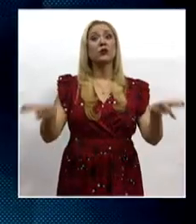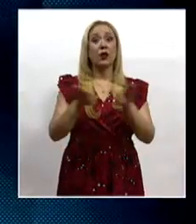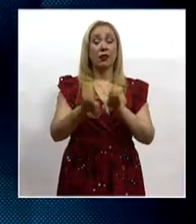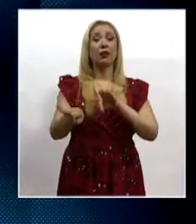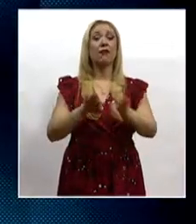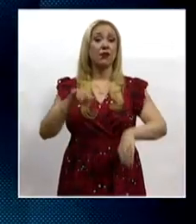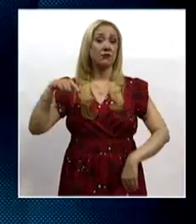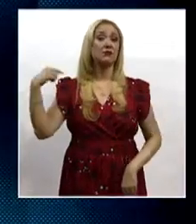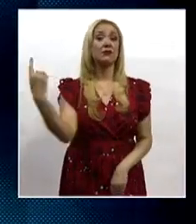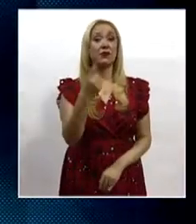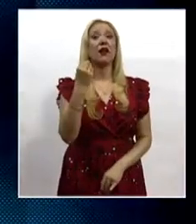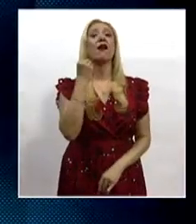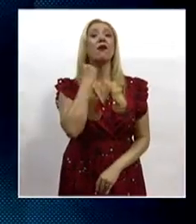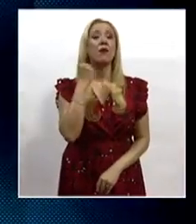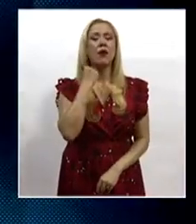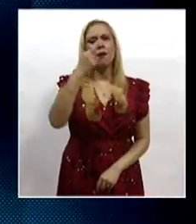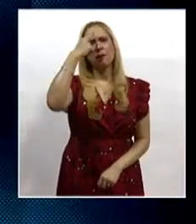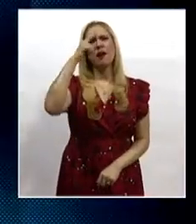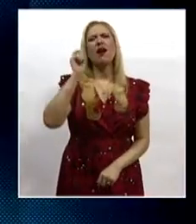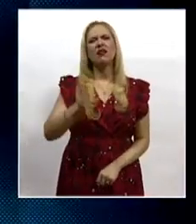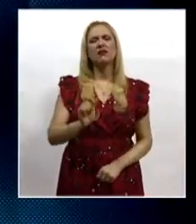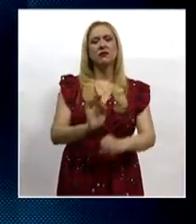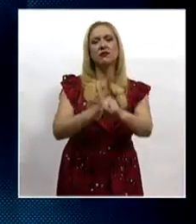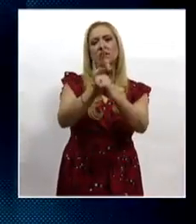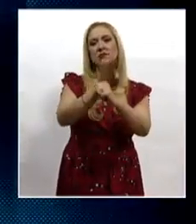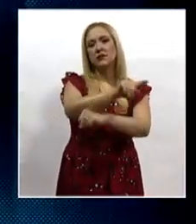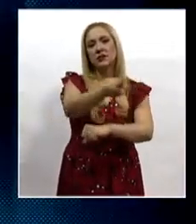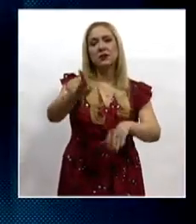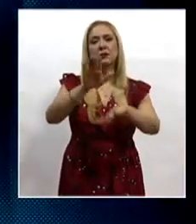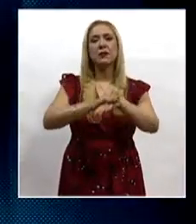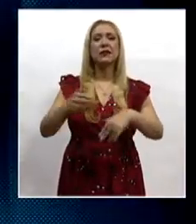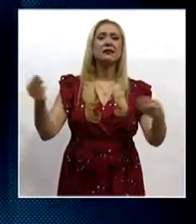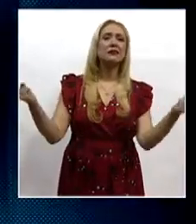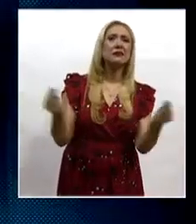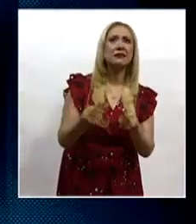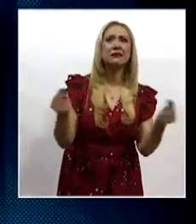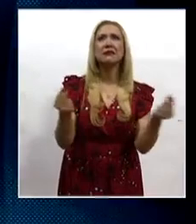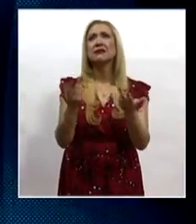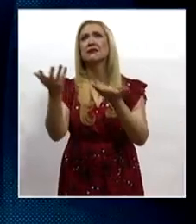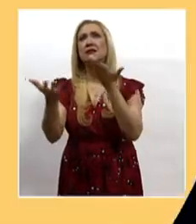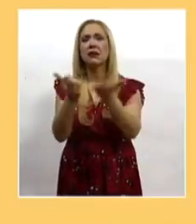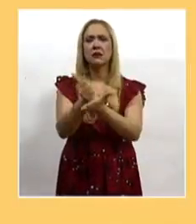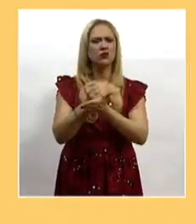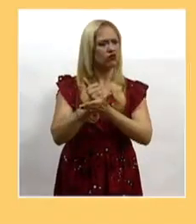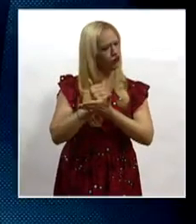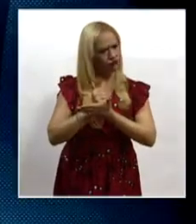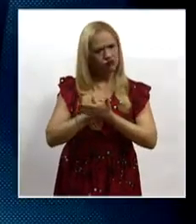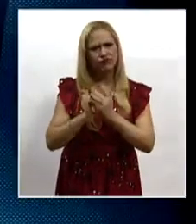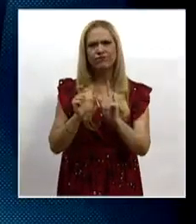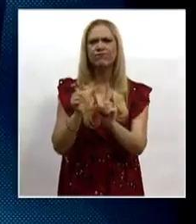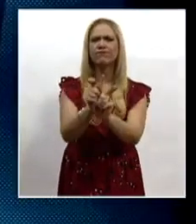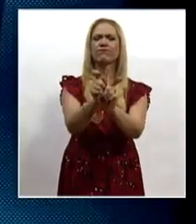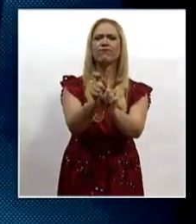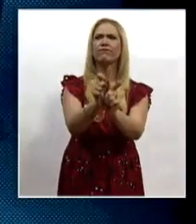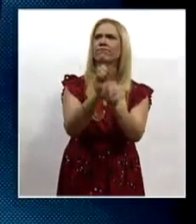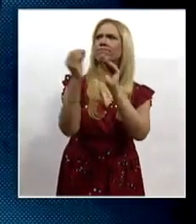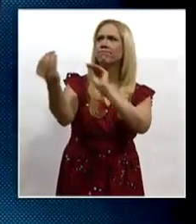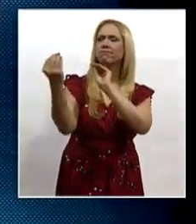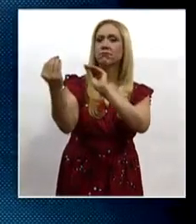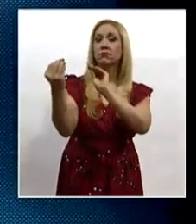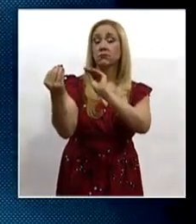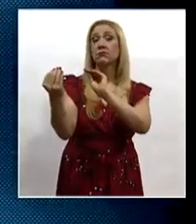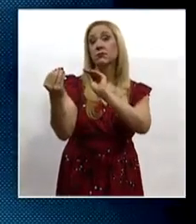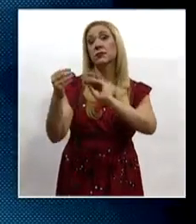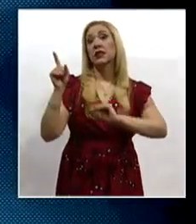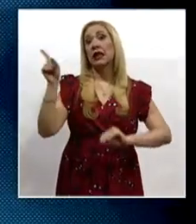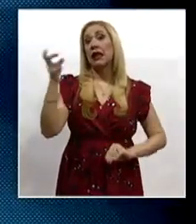las personas abogadas para defender a quienes más lo necesitan. En este contexto, destacó que la labor de la Defensoría Pública Federal descansa